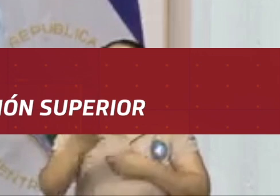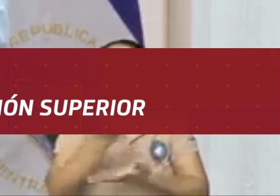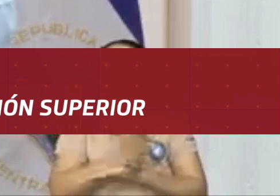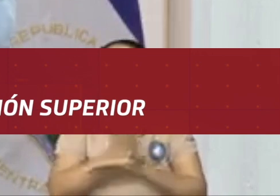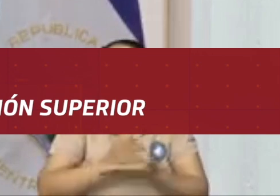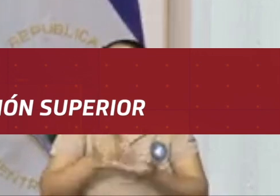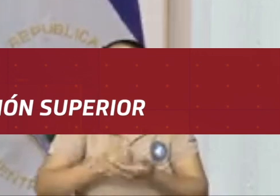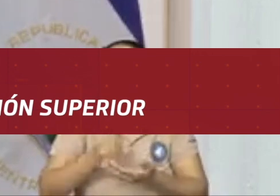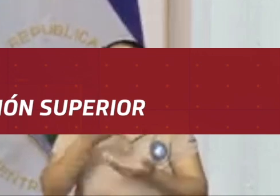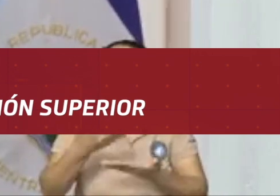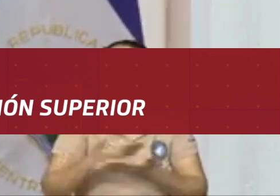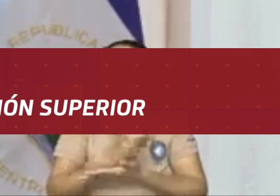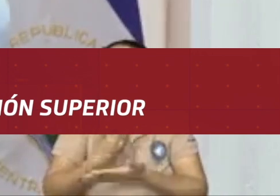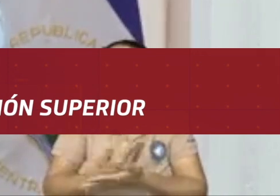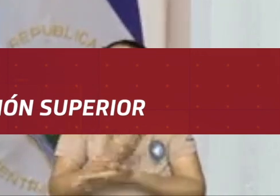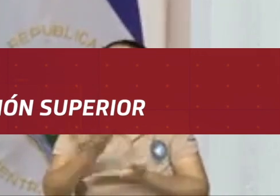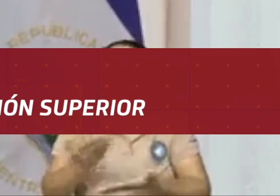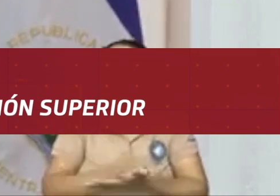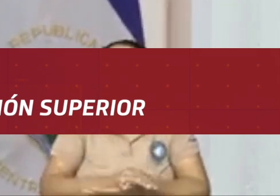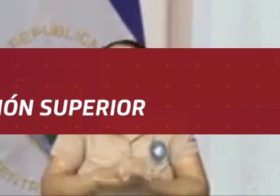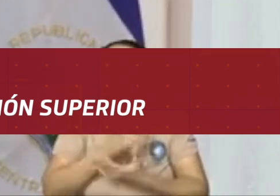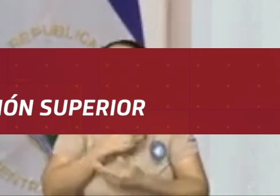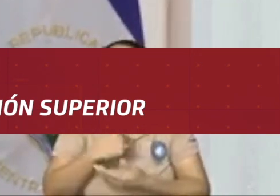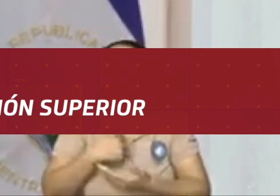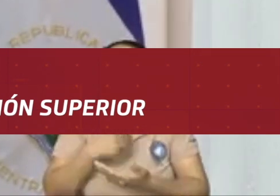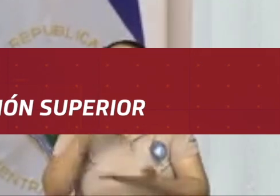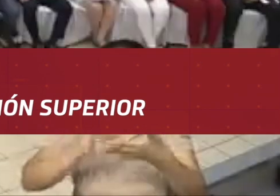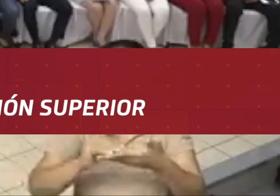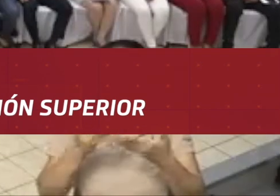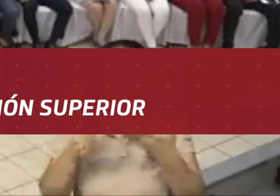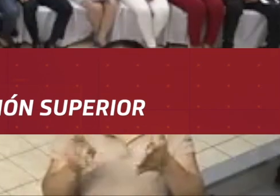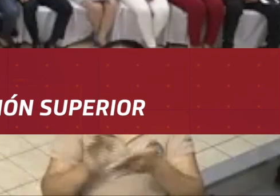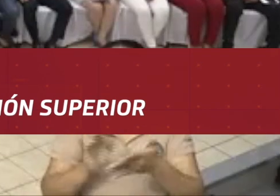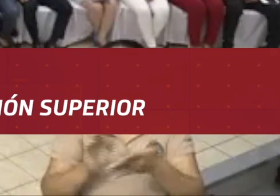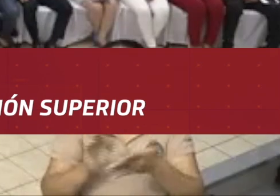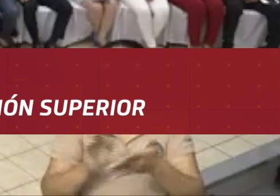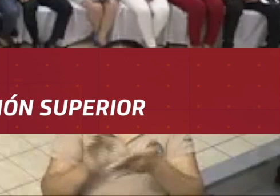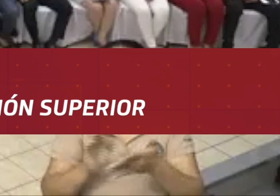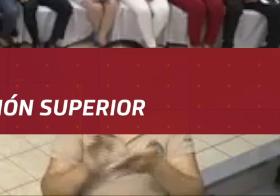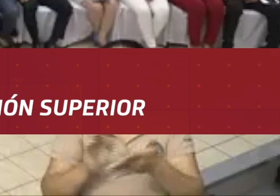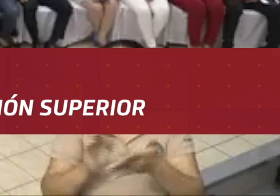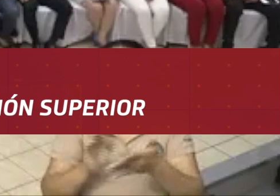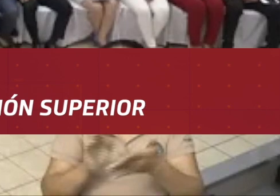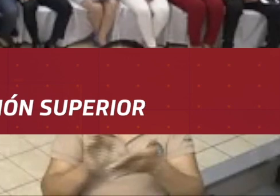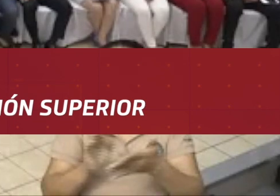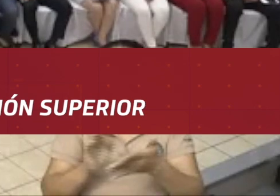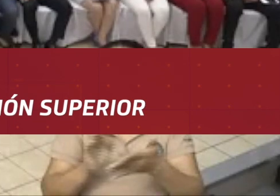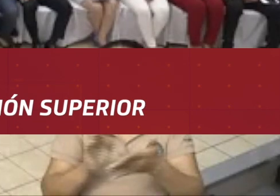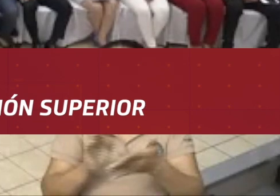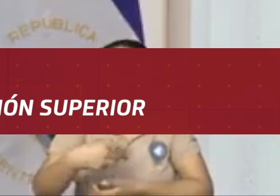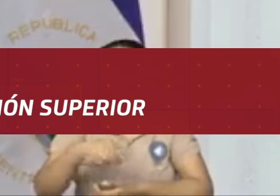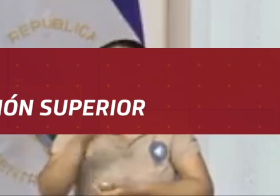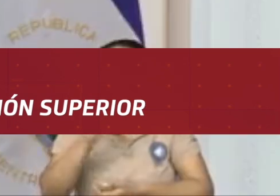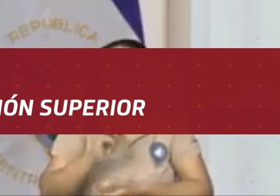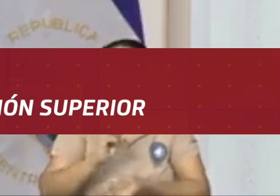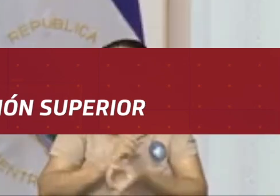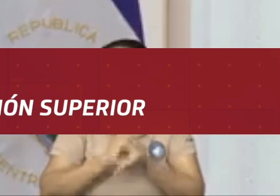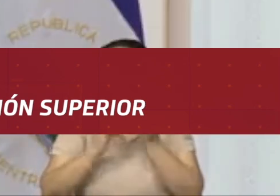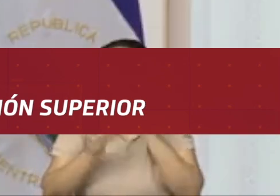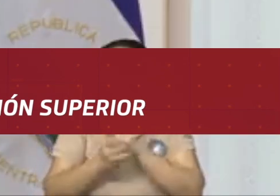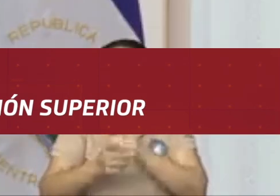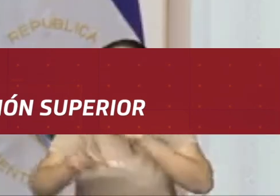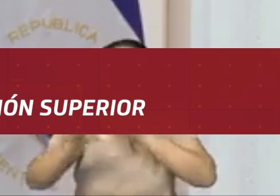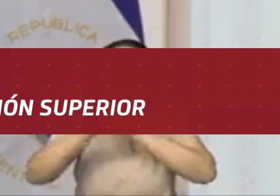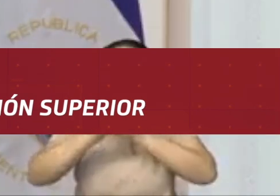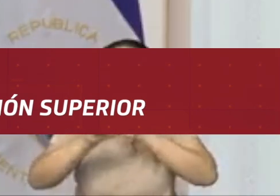es la modernización Pues de la educación superior la enmienda aprobada el pasado 30 de noviembre a la ley 582 con el voto